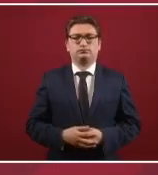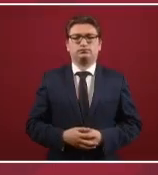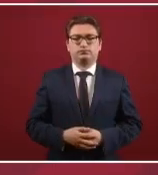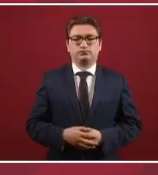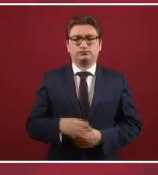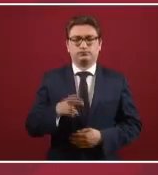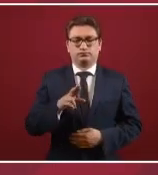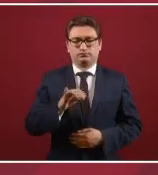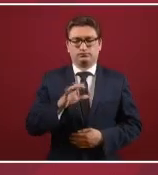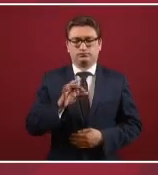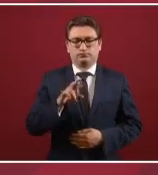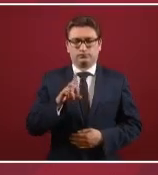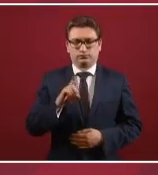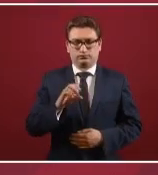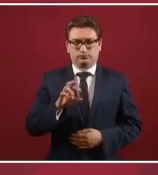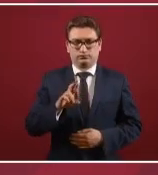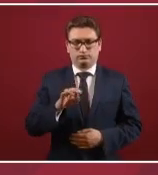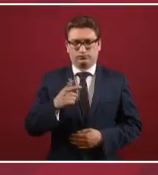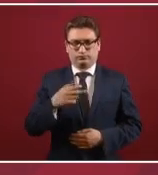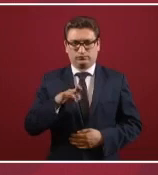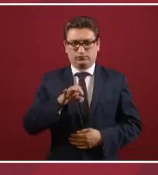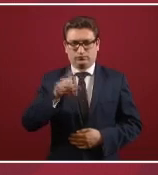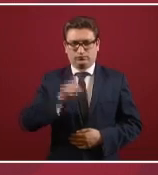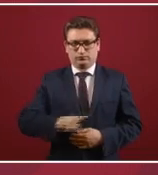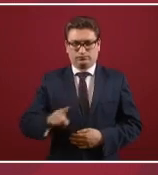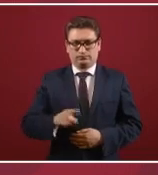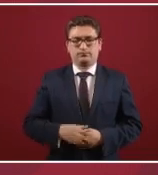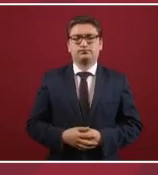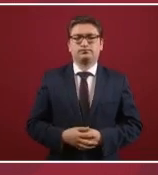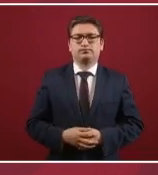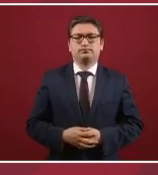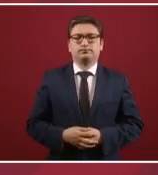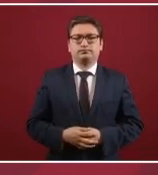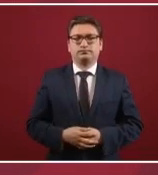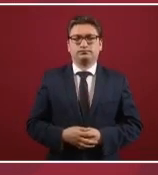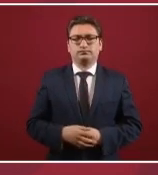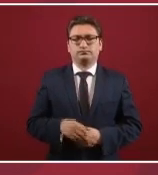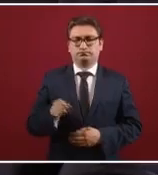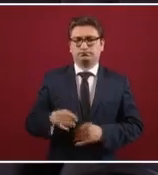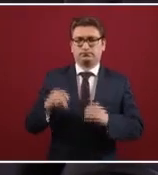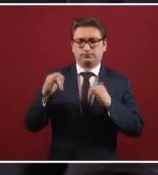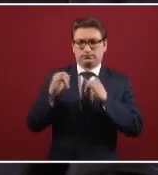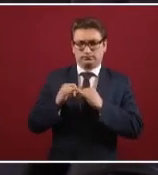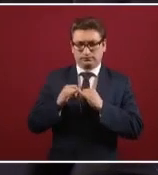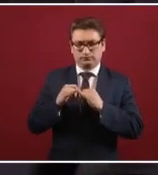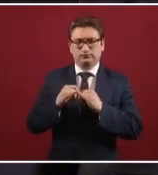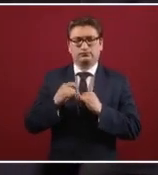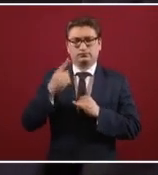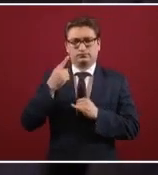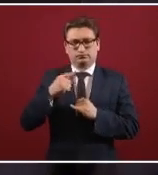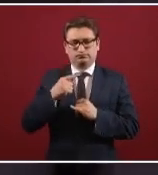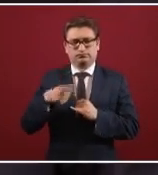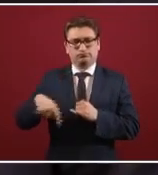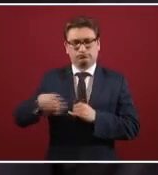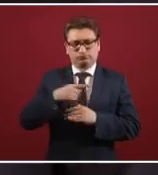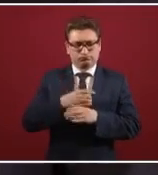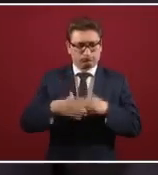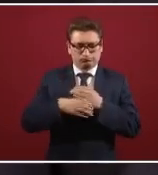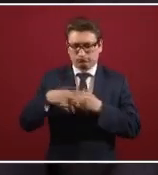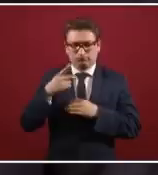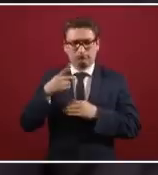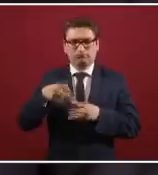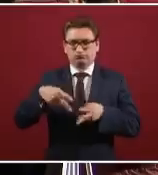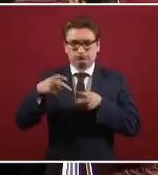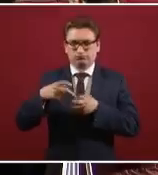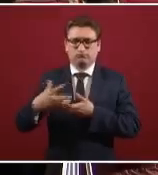ricardo rodríguez para del instituto para devolverle al pueblo lo robado entonces